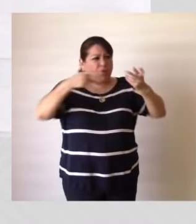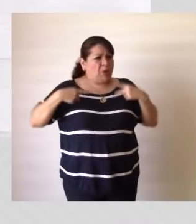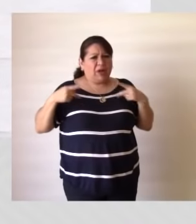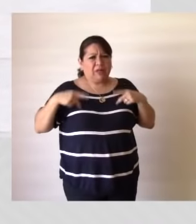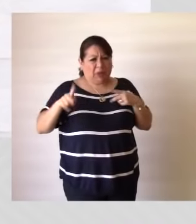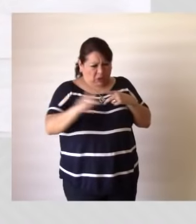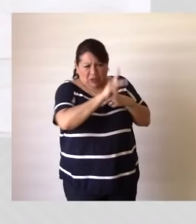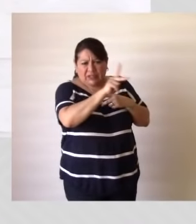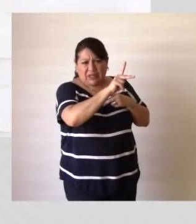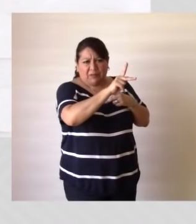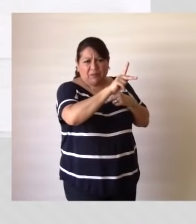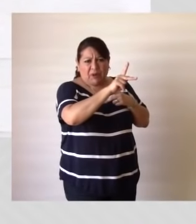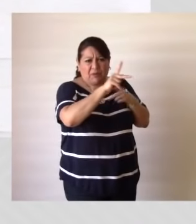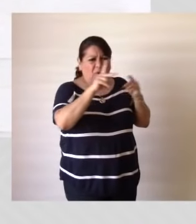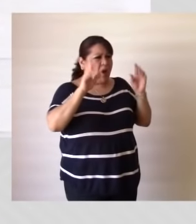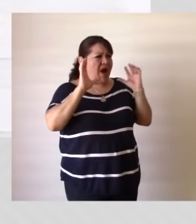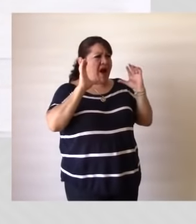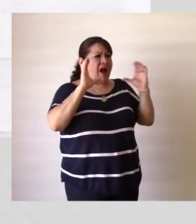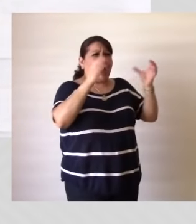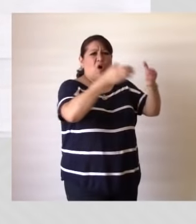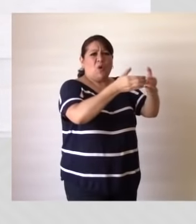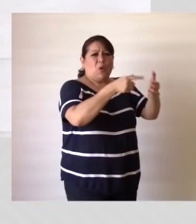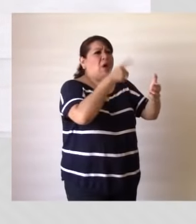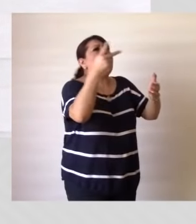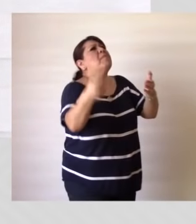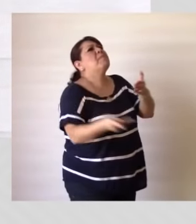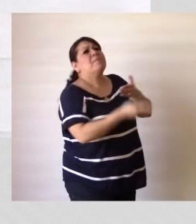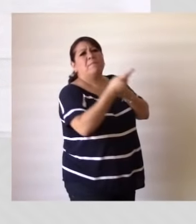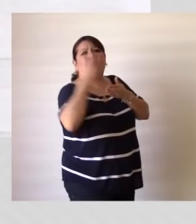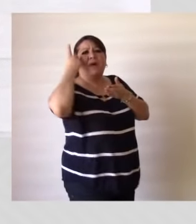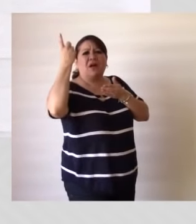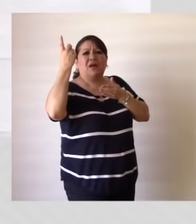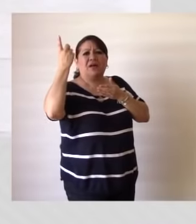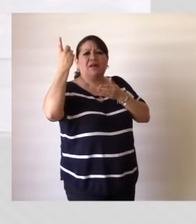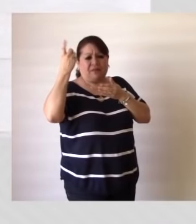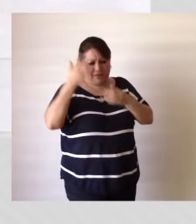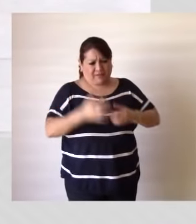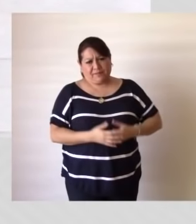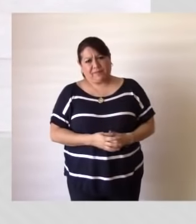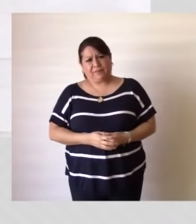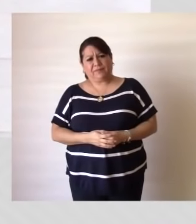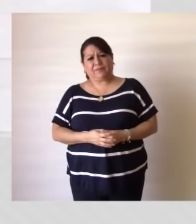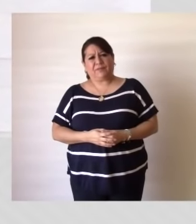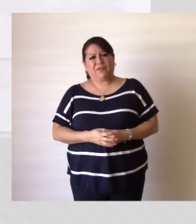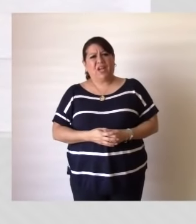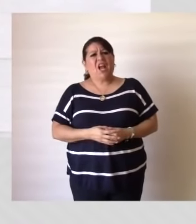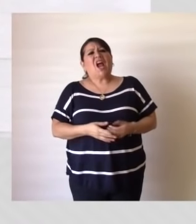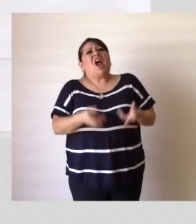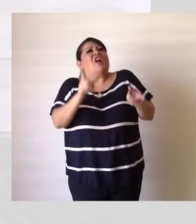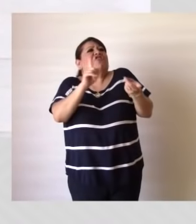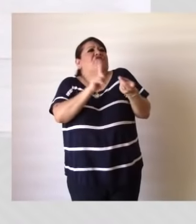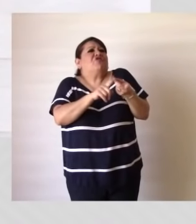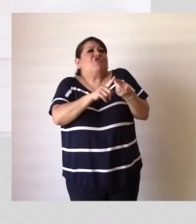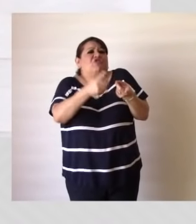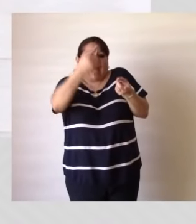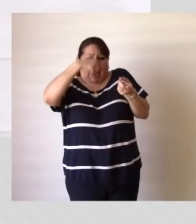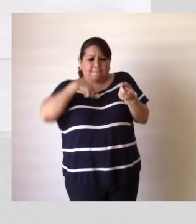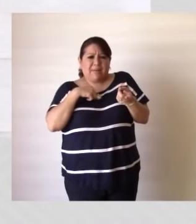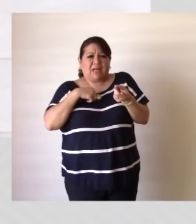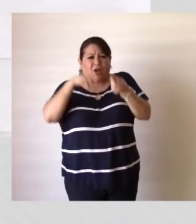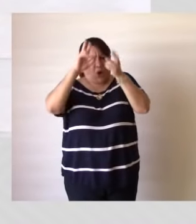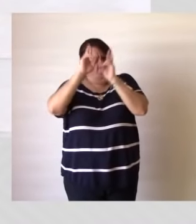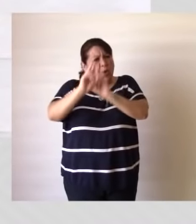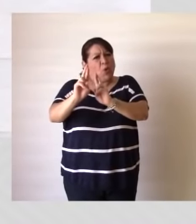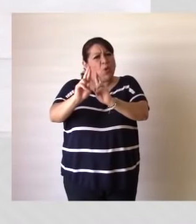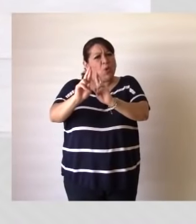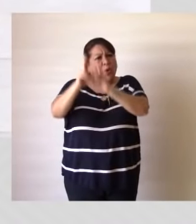o la declaración de dios en pocas palabras dónde está mi honra dónde está mi honor si yo